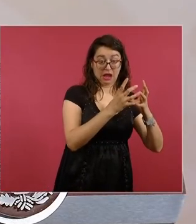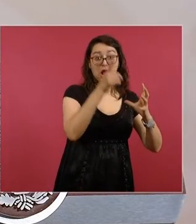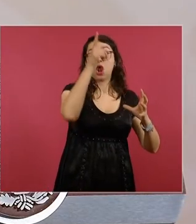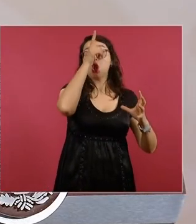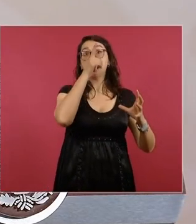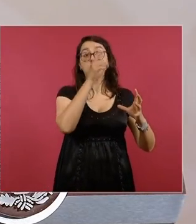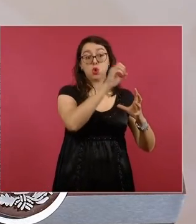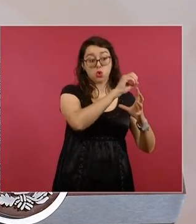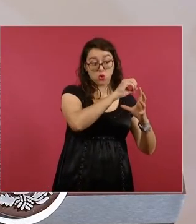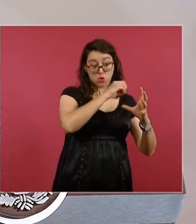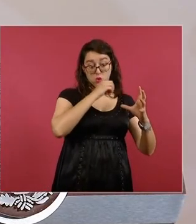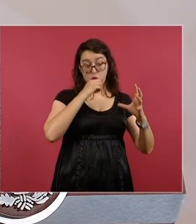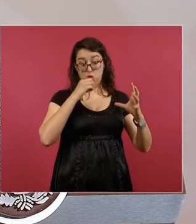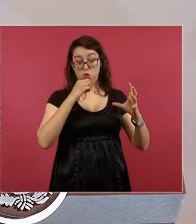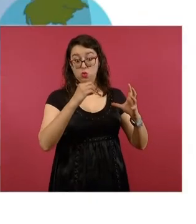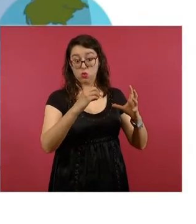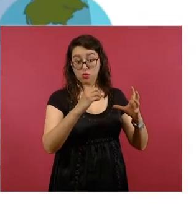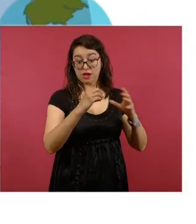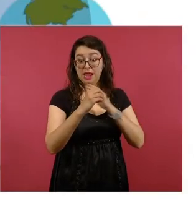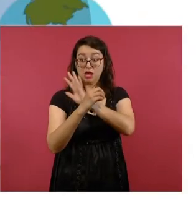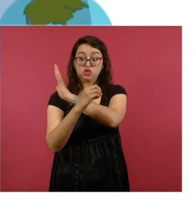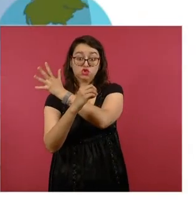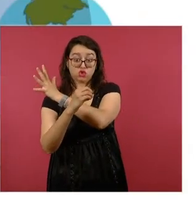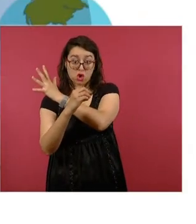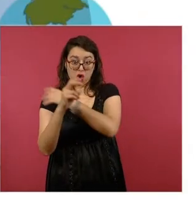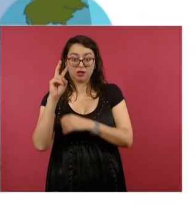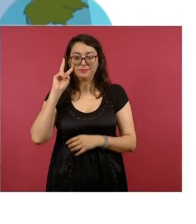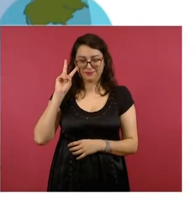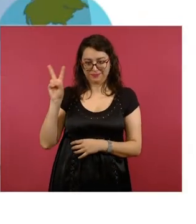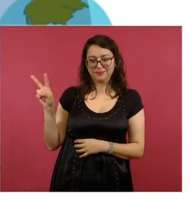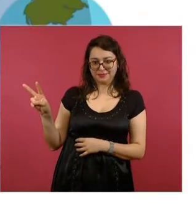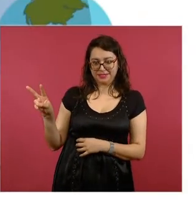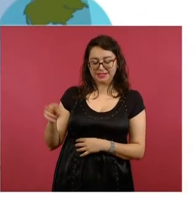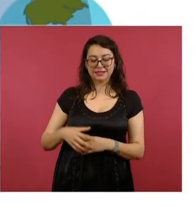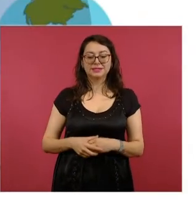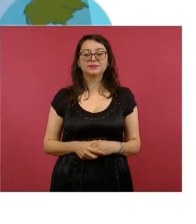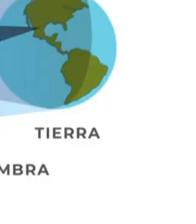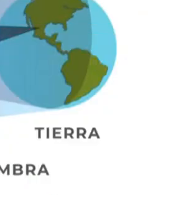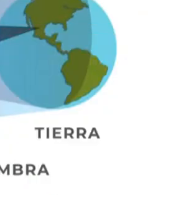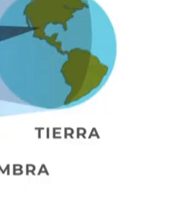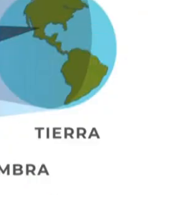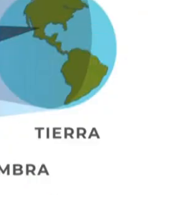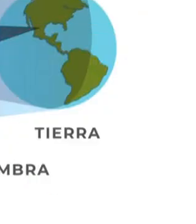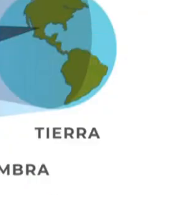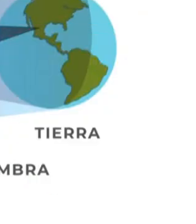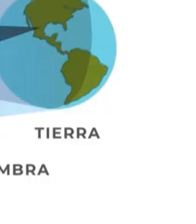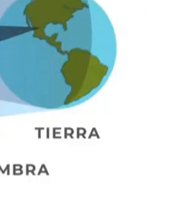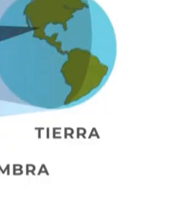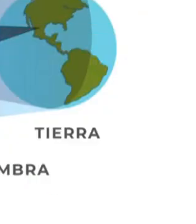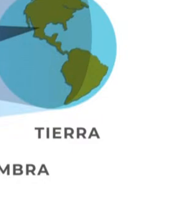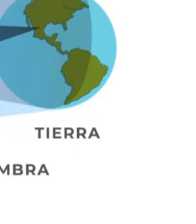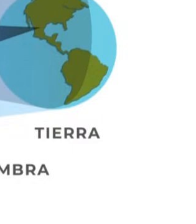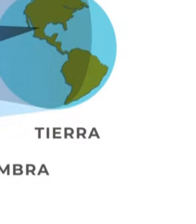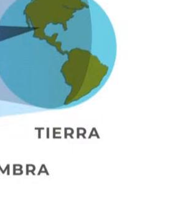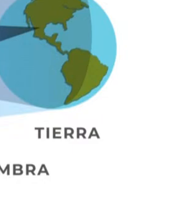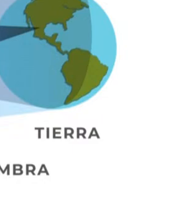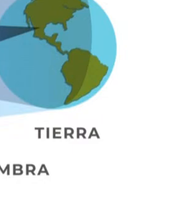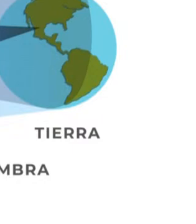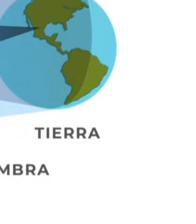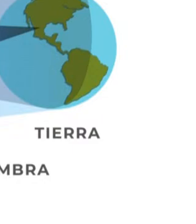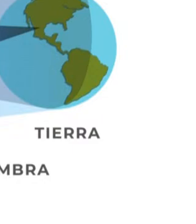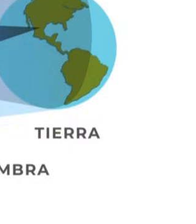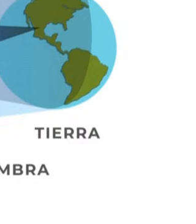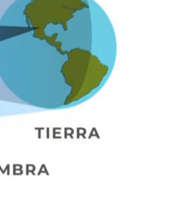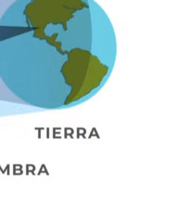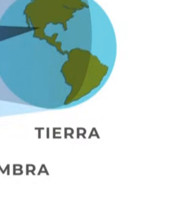si en ese momento, además de que la luna se encuentra entre el sol y la tierra, el plano de traslación de la luna alrededor